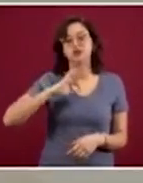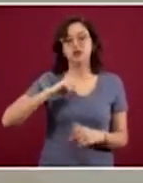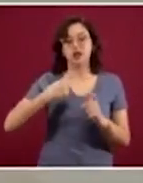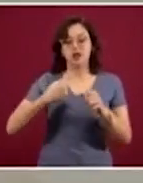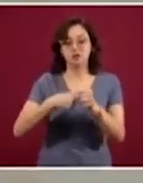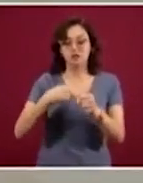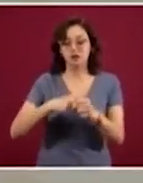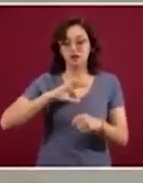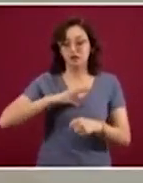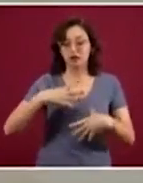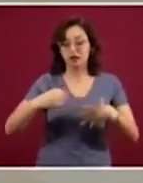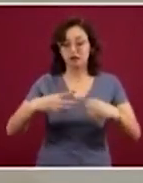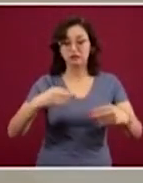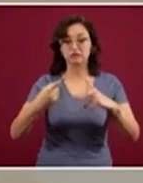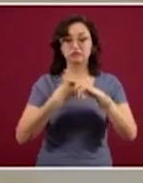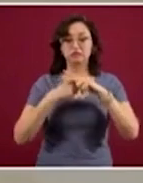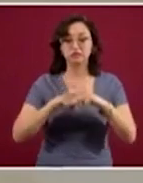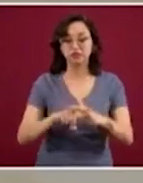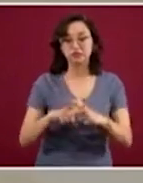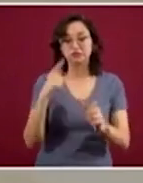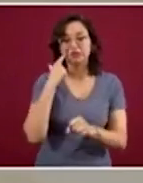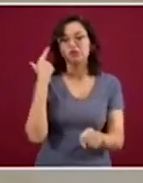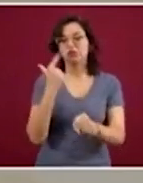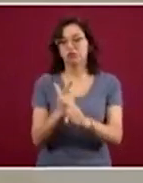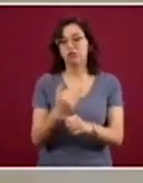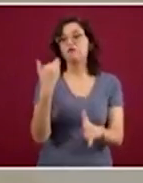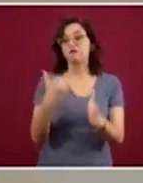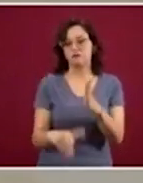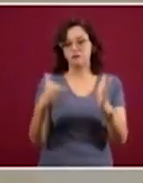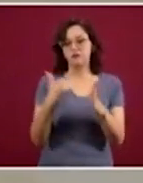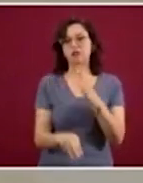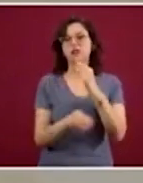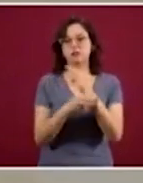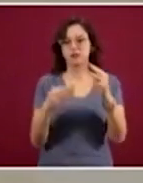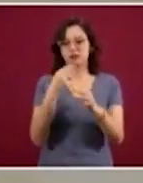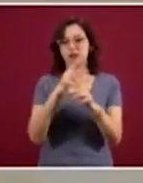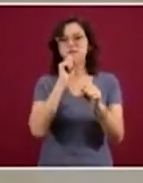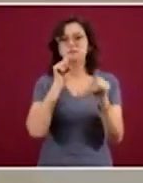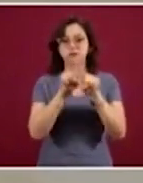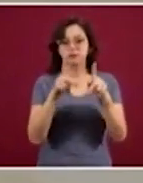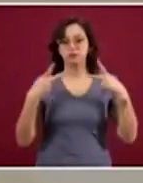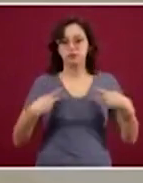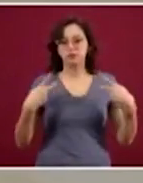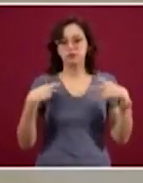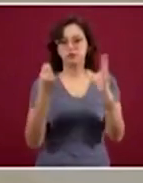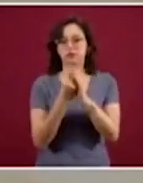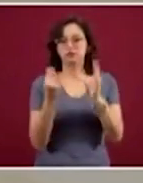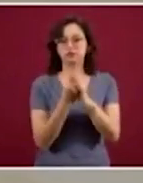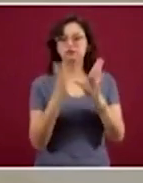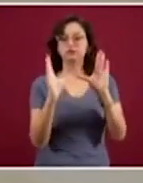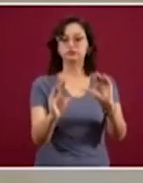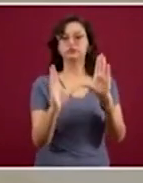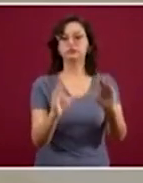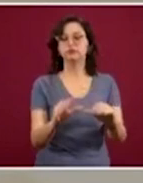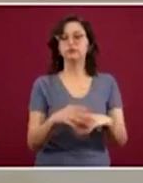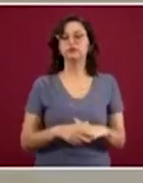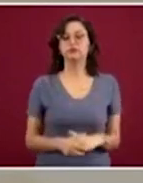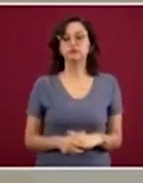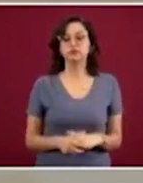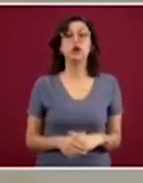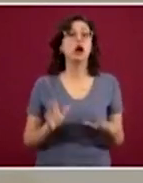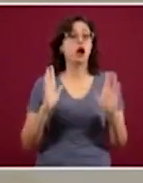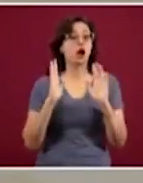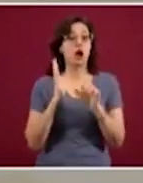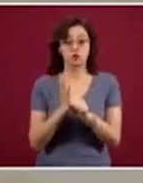para con los insumos y la capacitación del personal el personal se encuentra ya